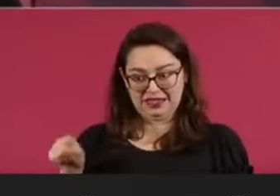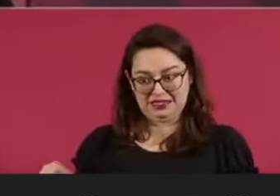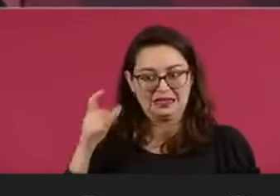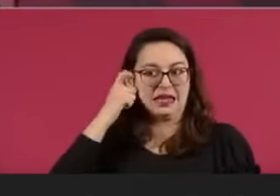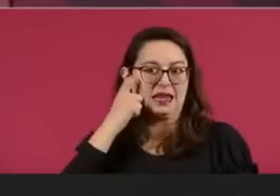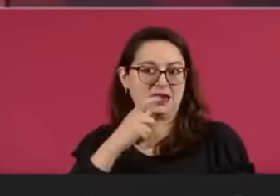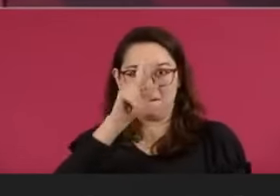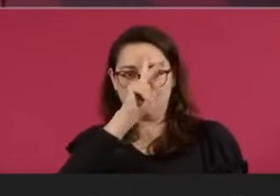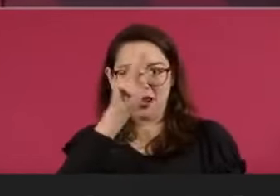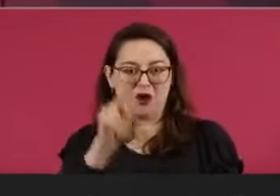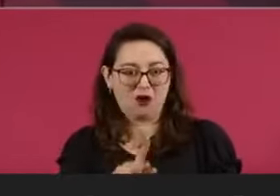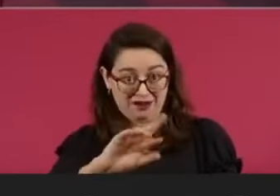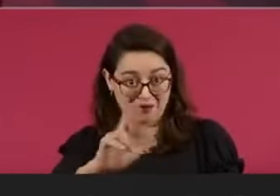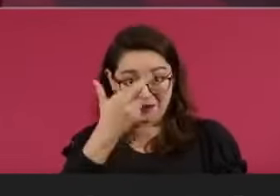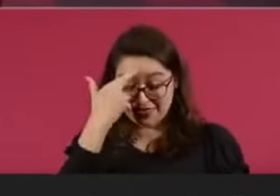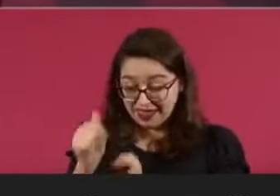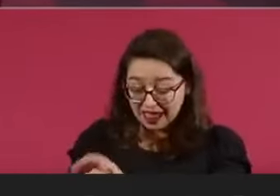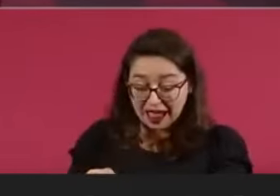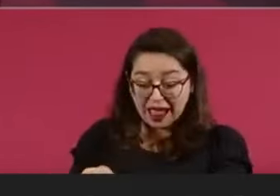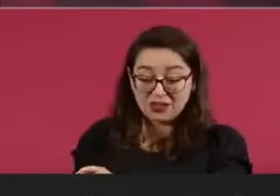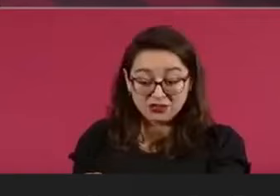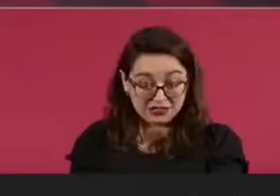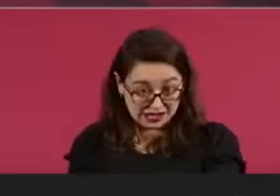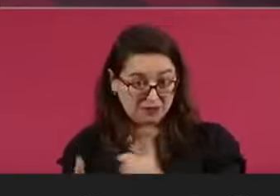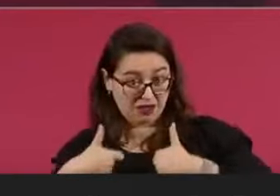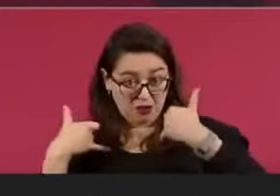a los jóvenes de Ayotzinapa.